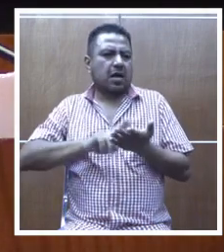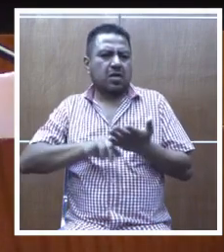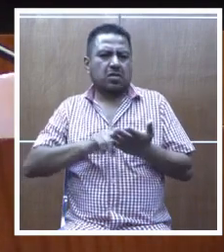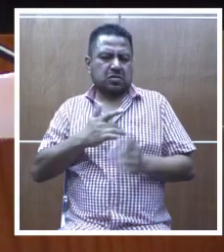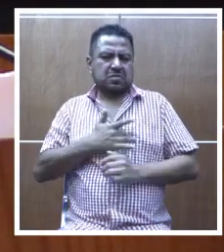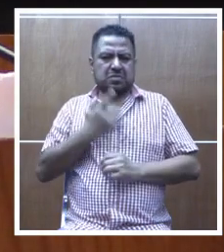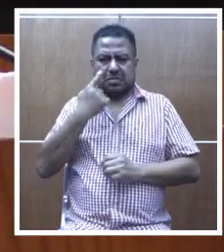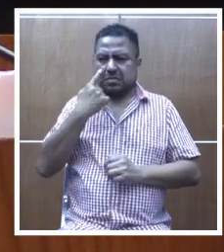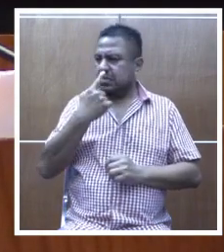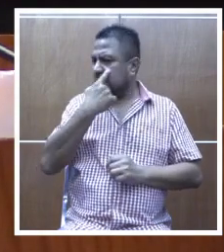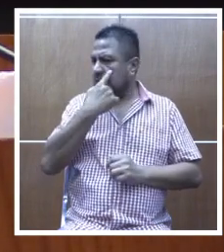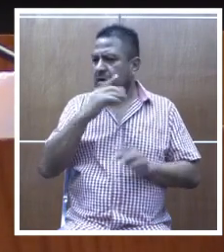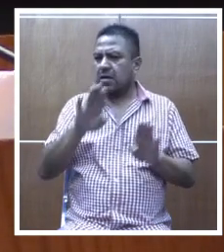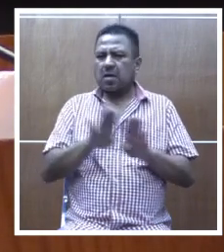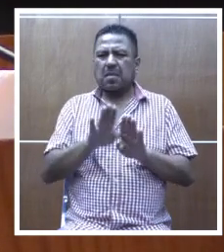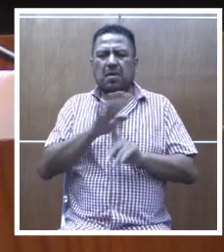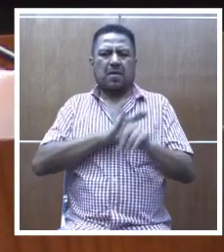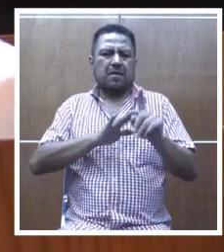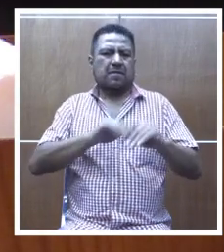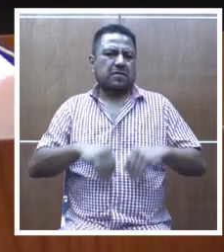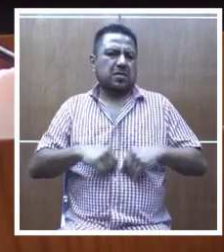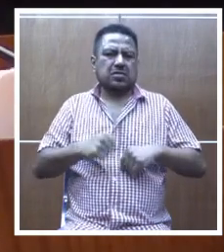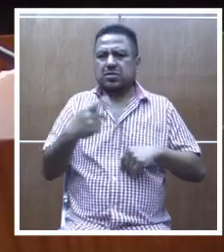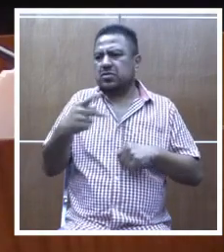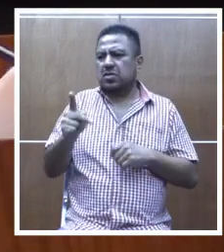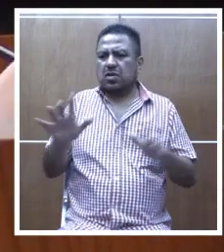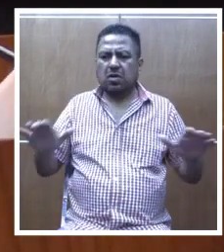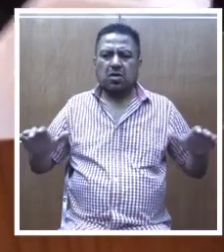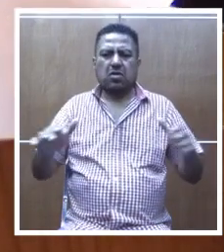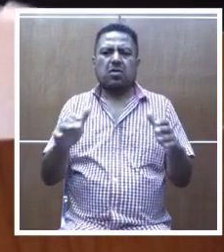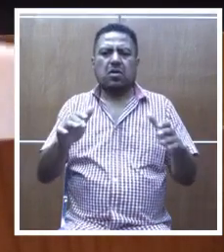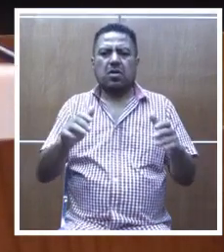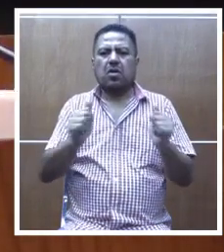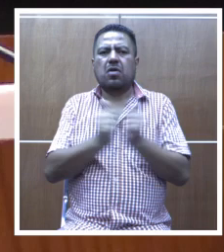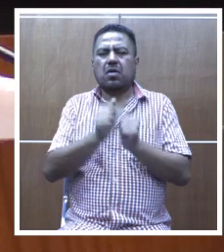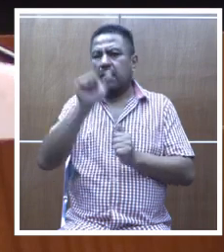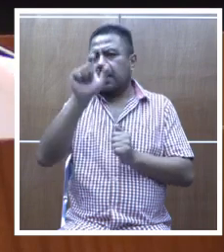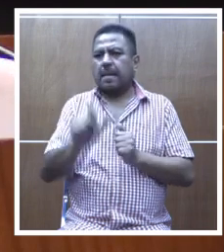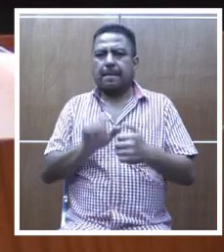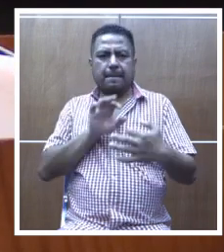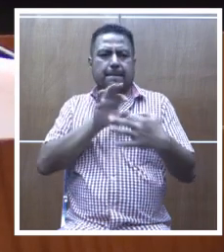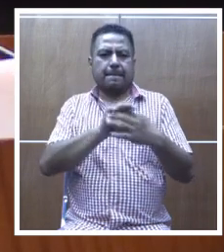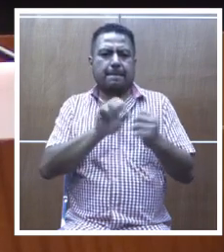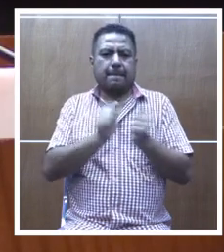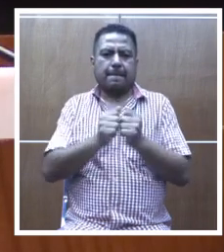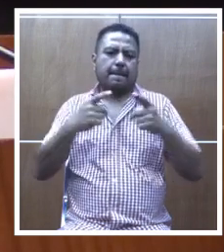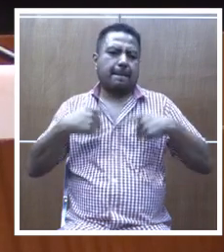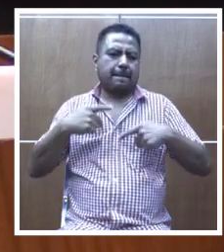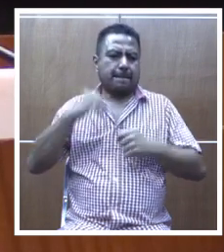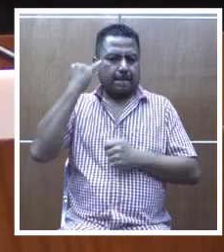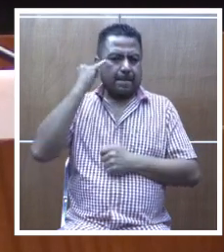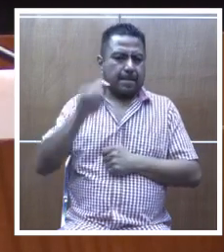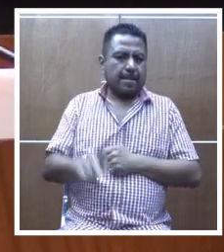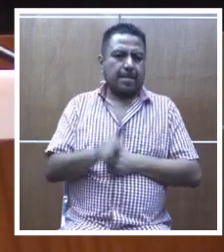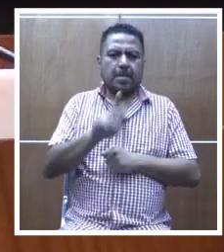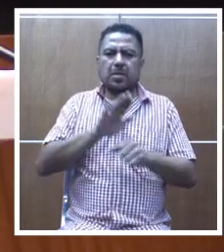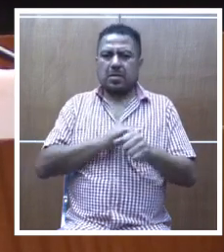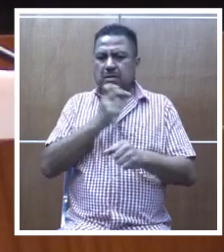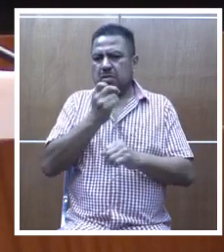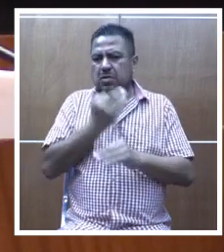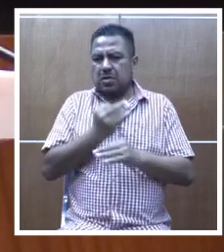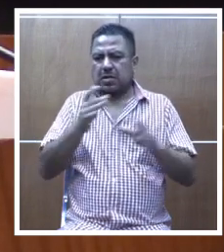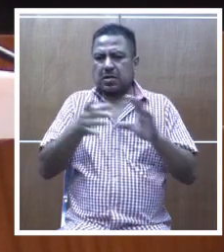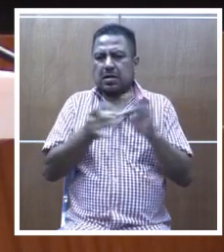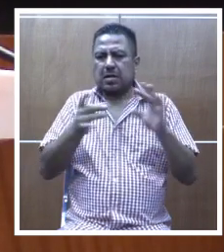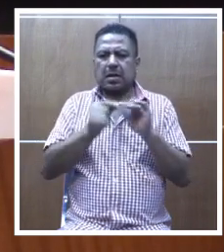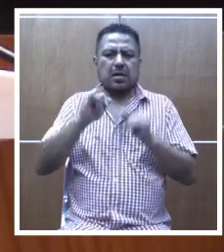creencias y cosmovisión que conforman una identidad de pertenencia de las personas indígenas. Por lo anterior, la